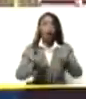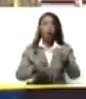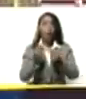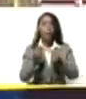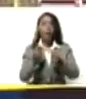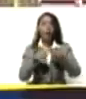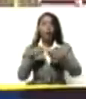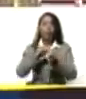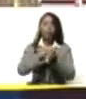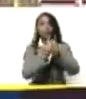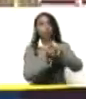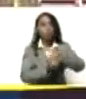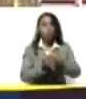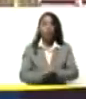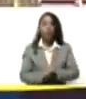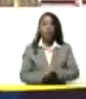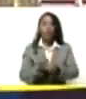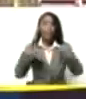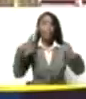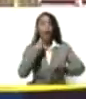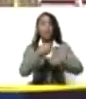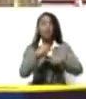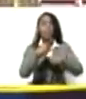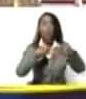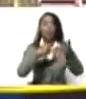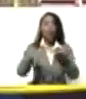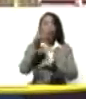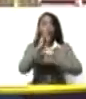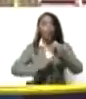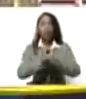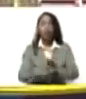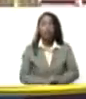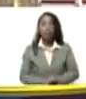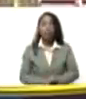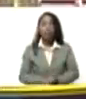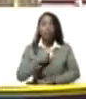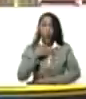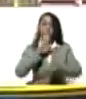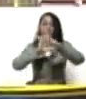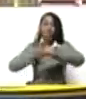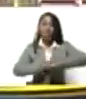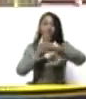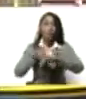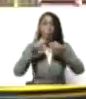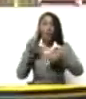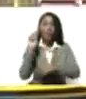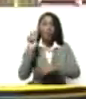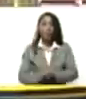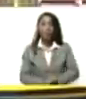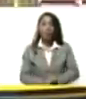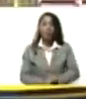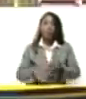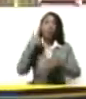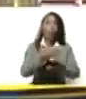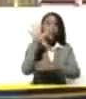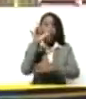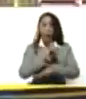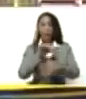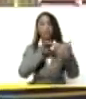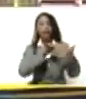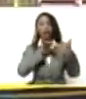para el compartir de la familia tener reconectar a nuestros niños que muchos